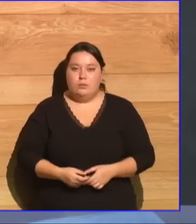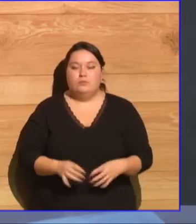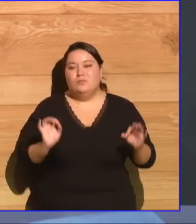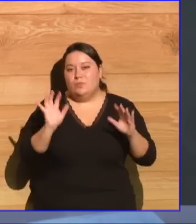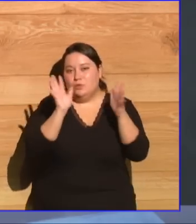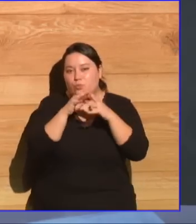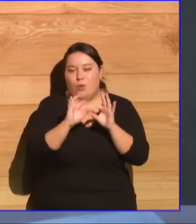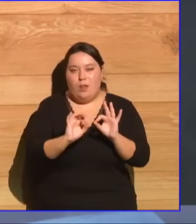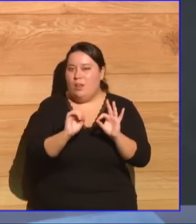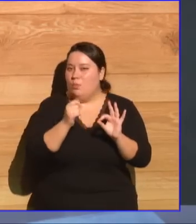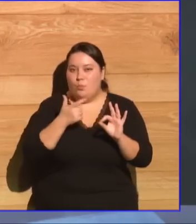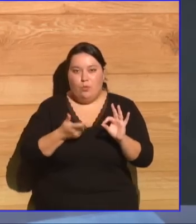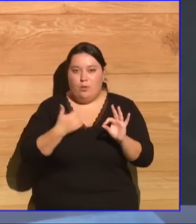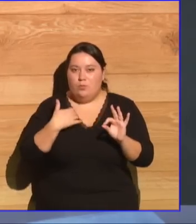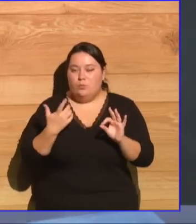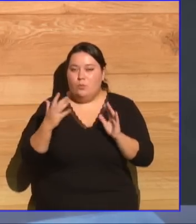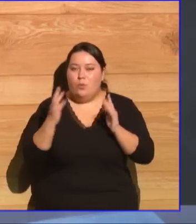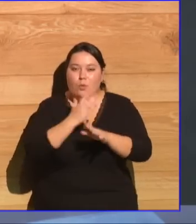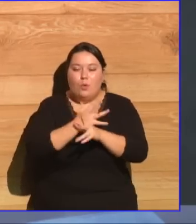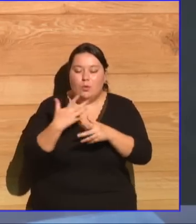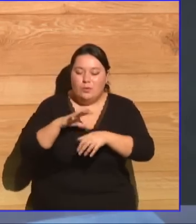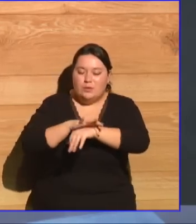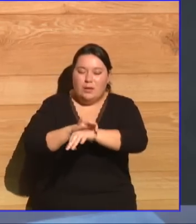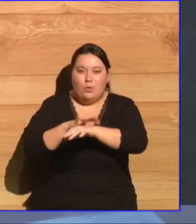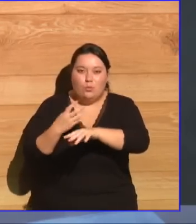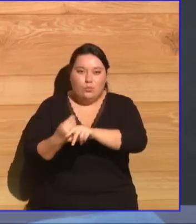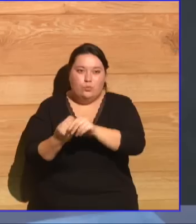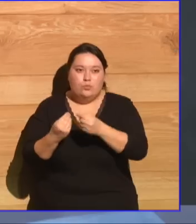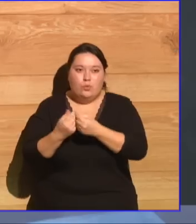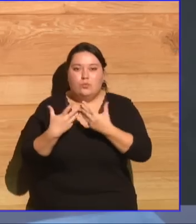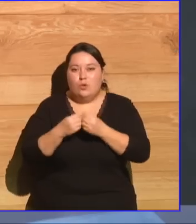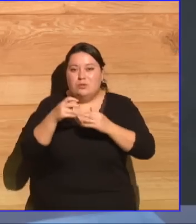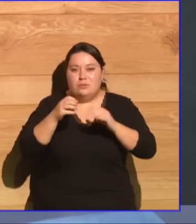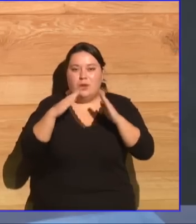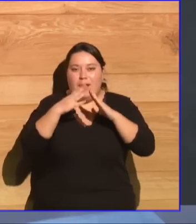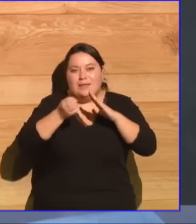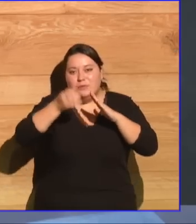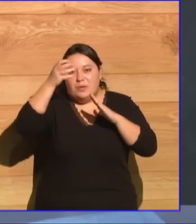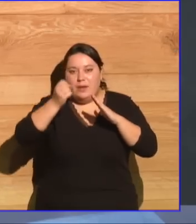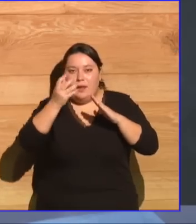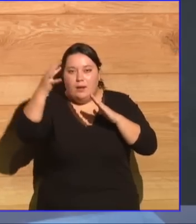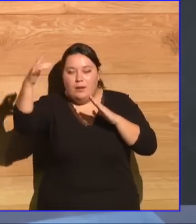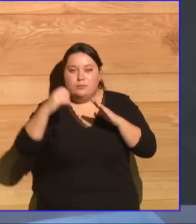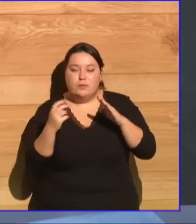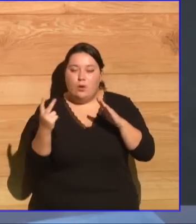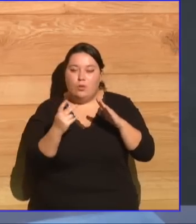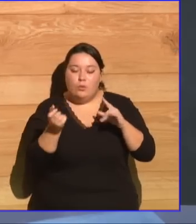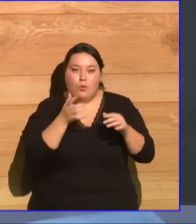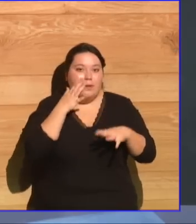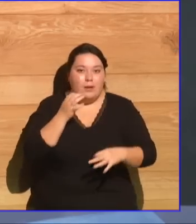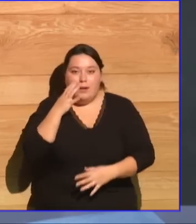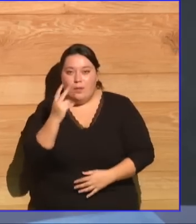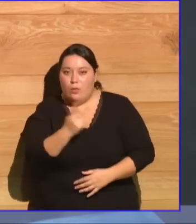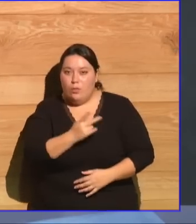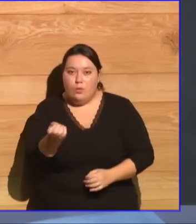estructurales. Ese juego cuando están atados juntos con la chimenea, que va mostrando sus dos realidades y creando